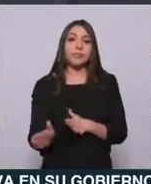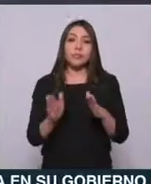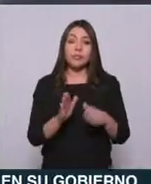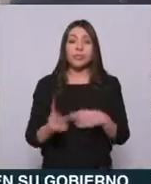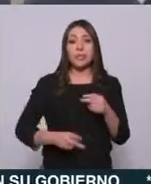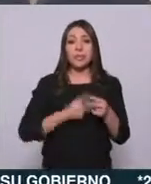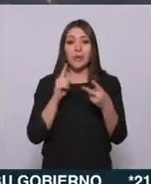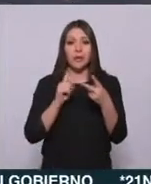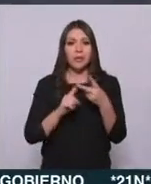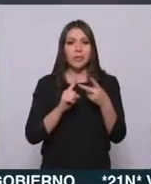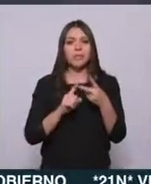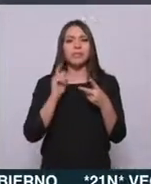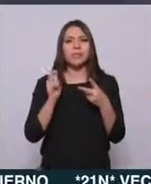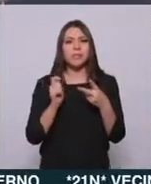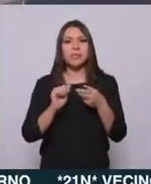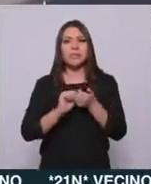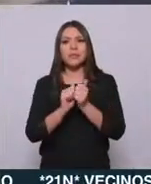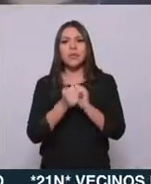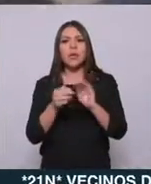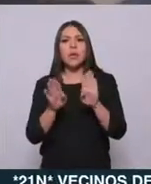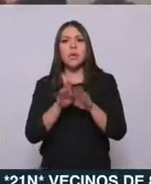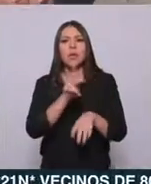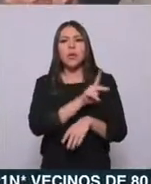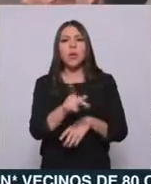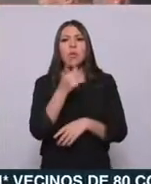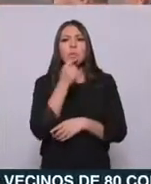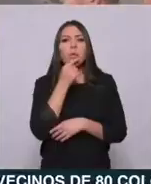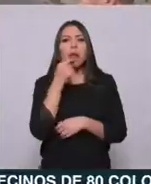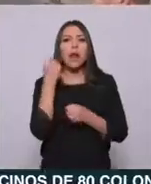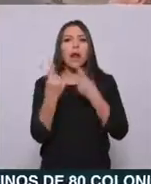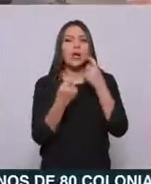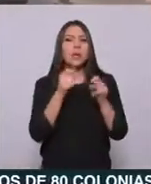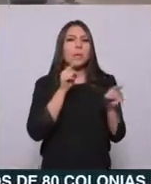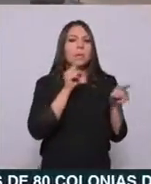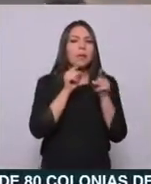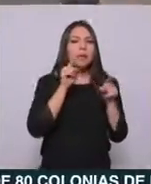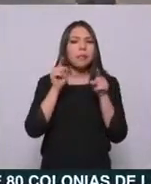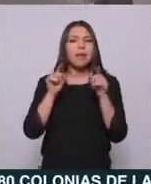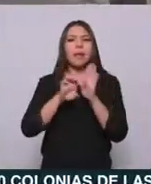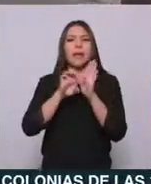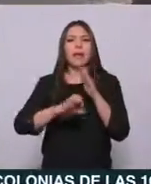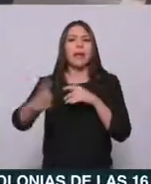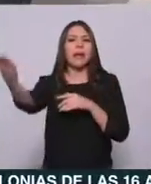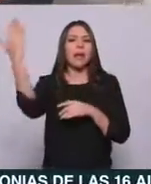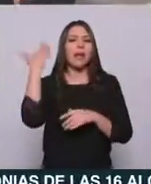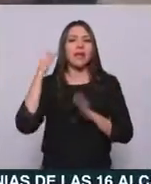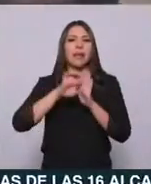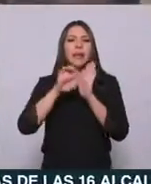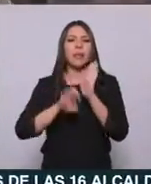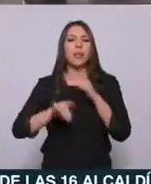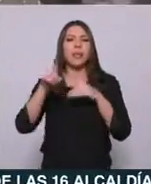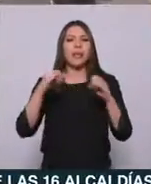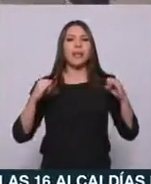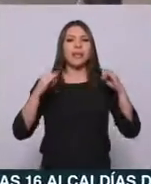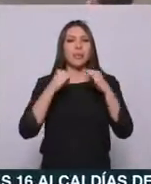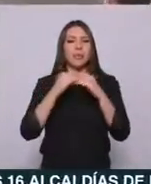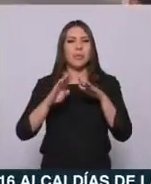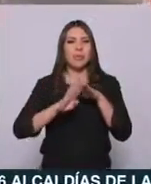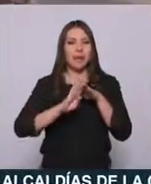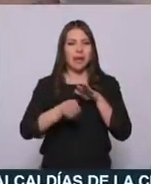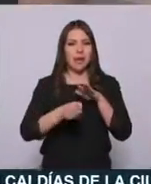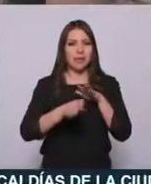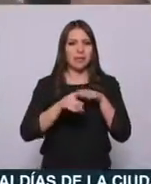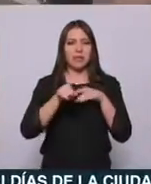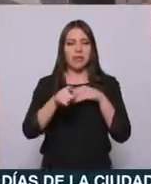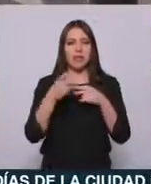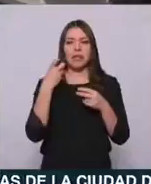situaciones delicadas en el trato hacia la policía. Vimos hace días el tema del Instituto de Migración, ¿no? Cómo se